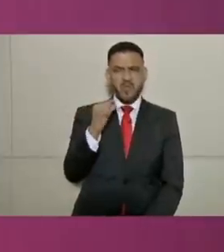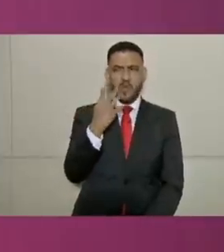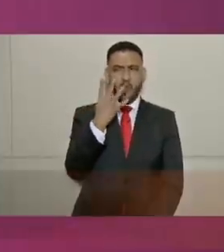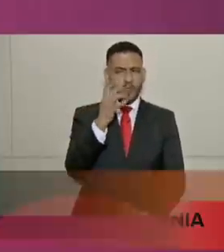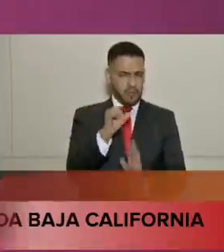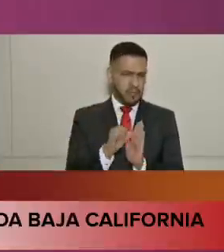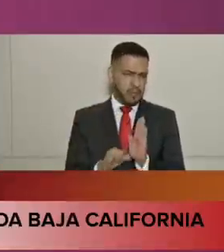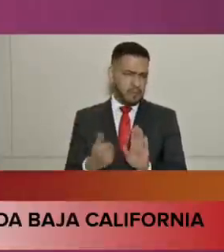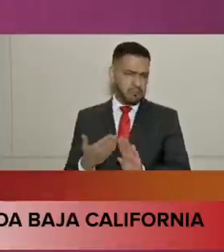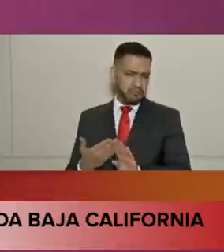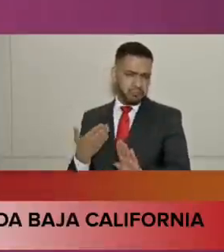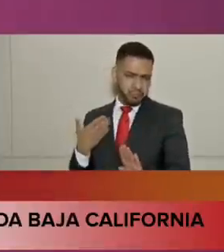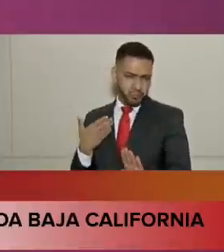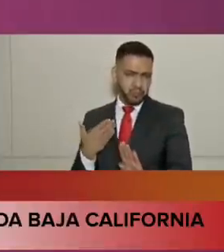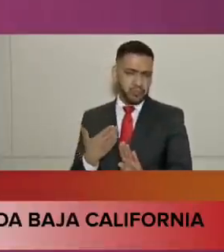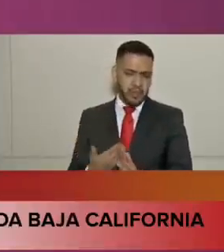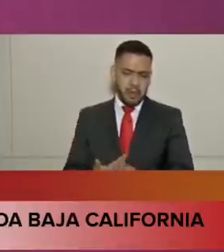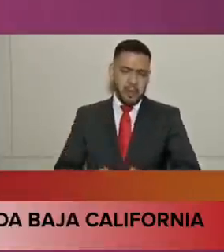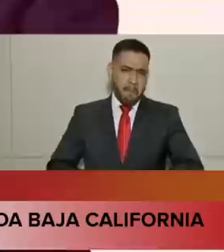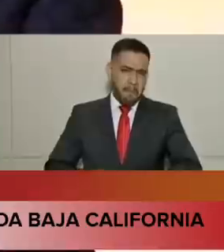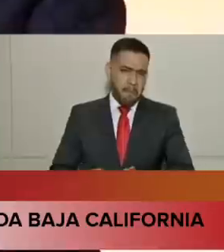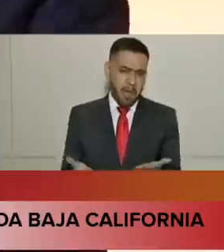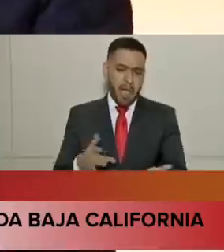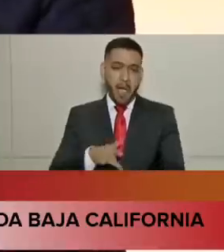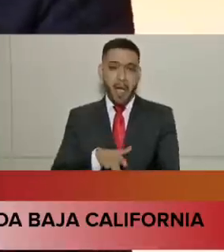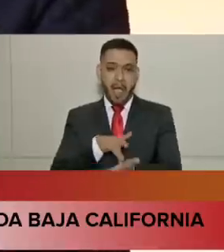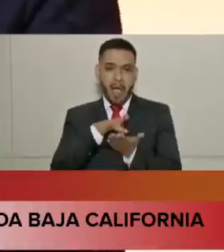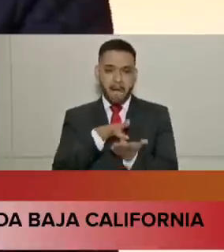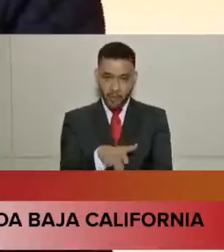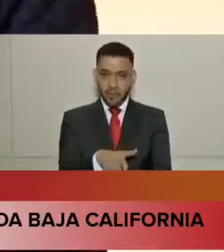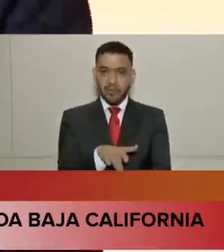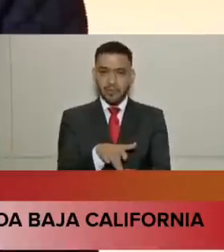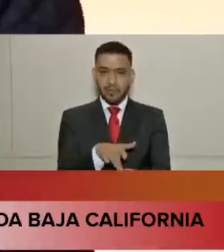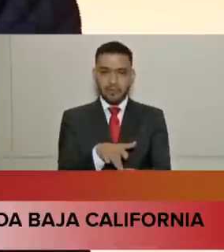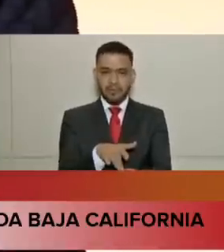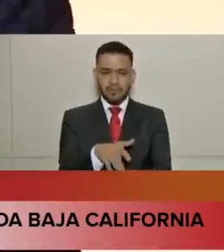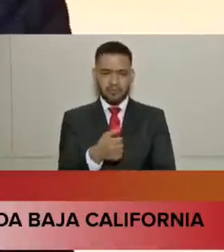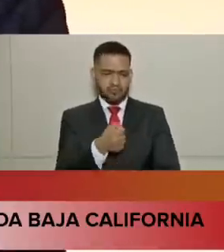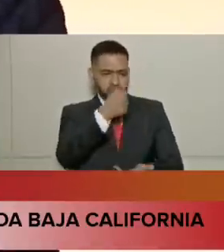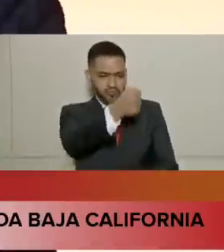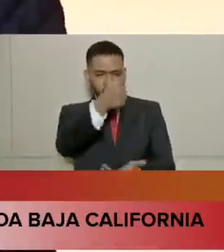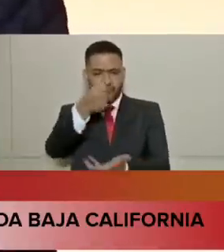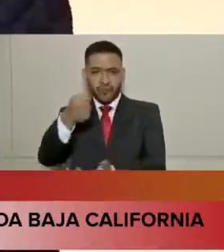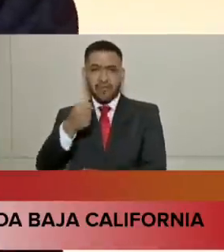4 meses, se entregaron apoyos directos a